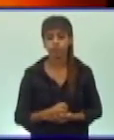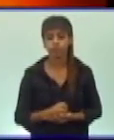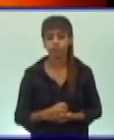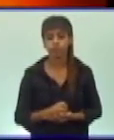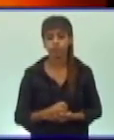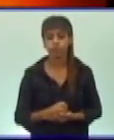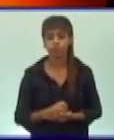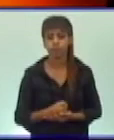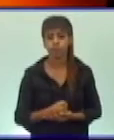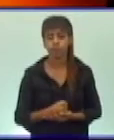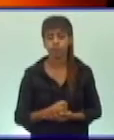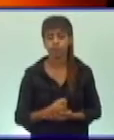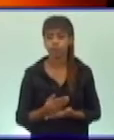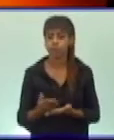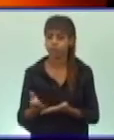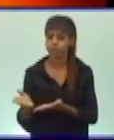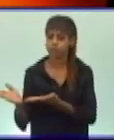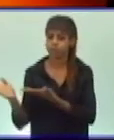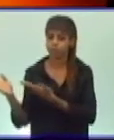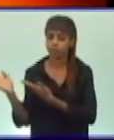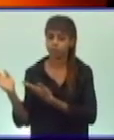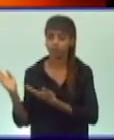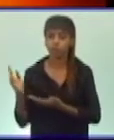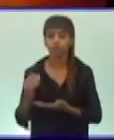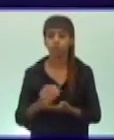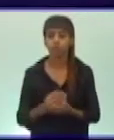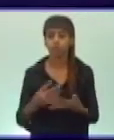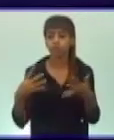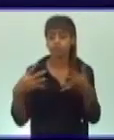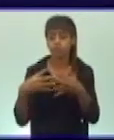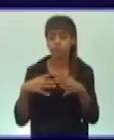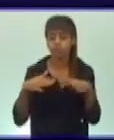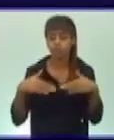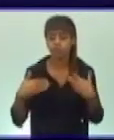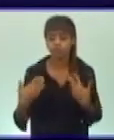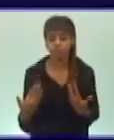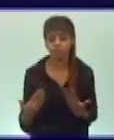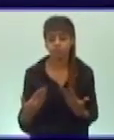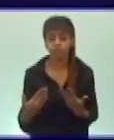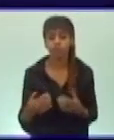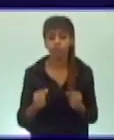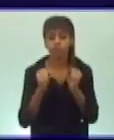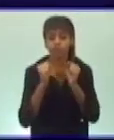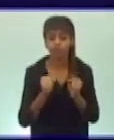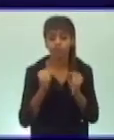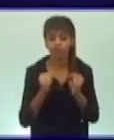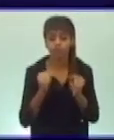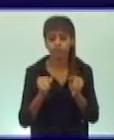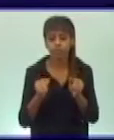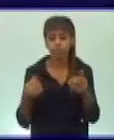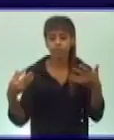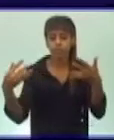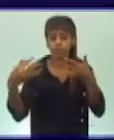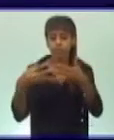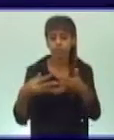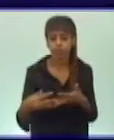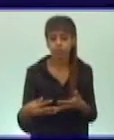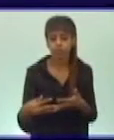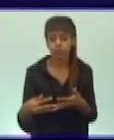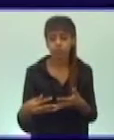independiente su estudio. Y los temas están relacionados con el fortalecimiento de la unidad hasta